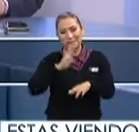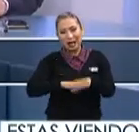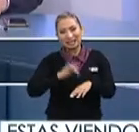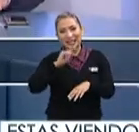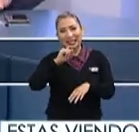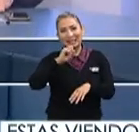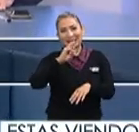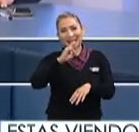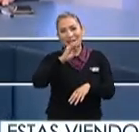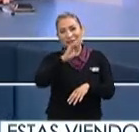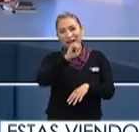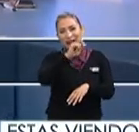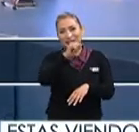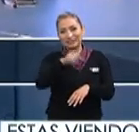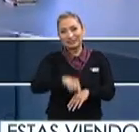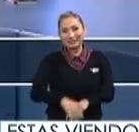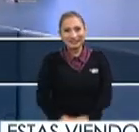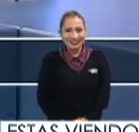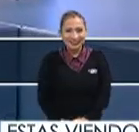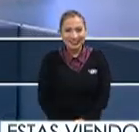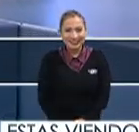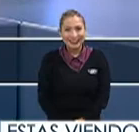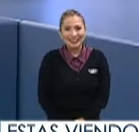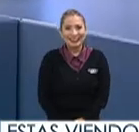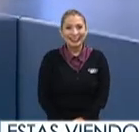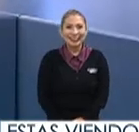más. Esto es Interfaz.